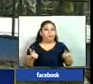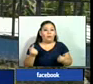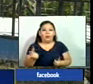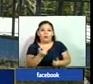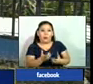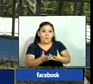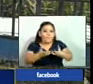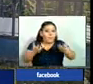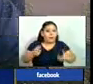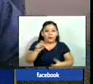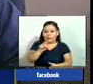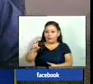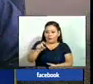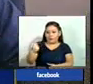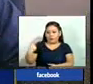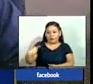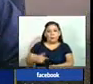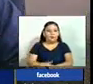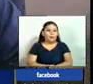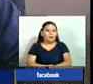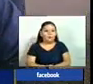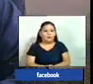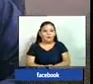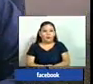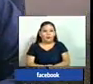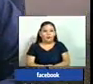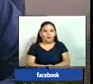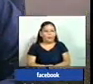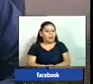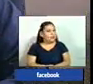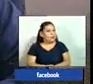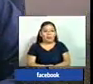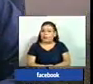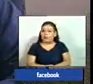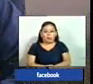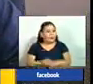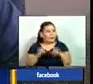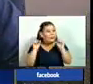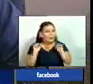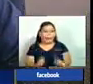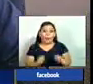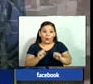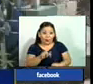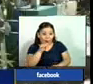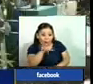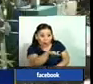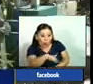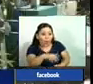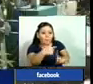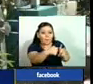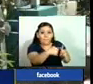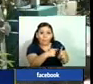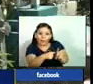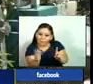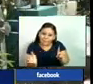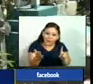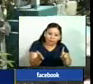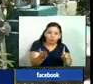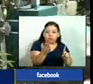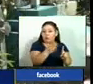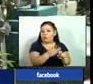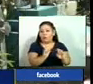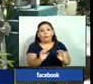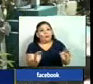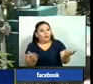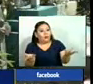en las últimas semanas Ya que no podemos seguir enterrando más personas en ese cementerio a causa